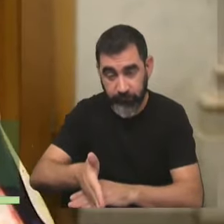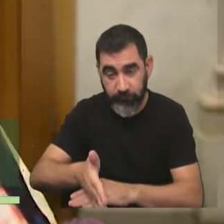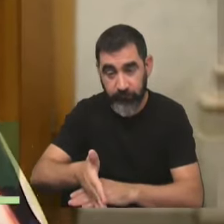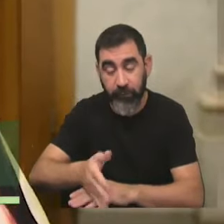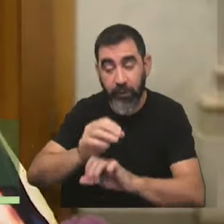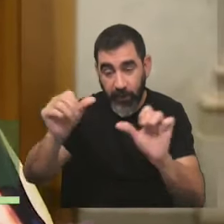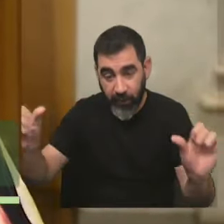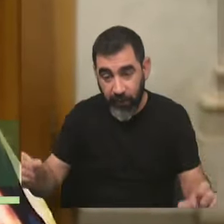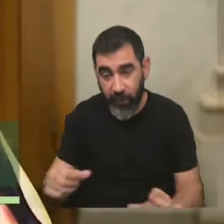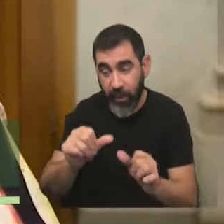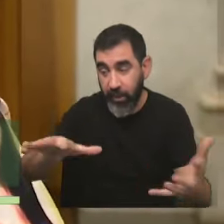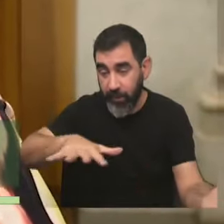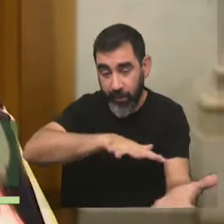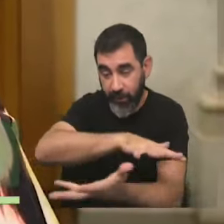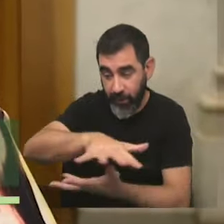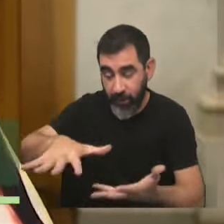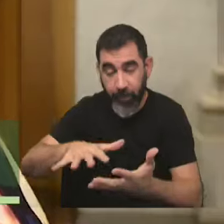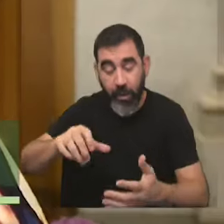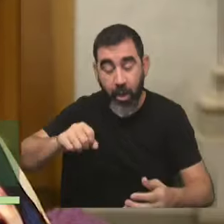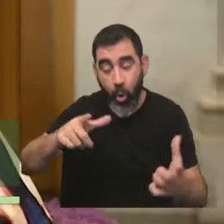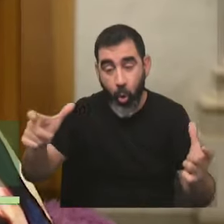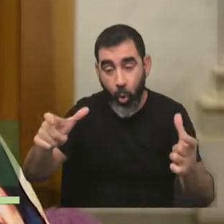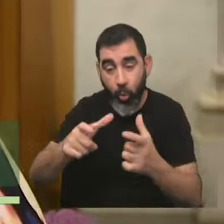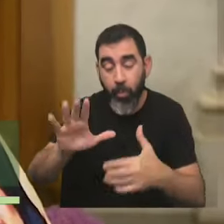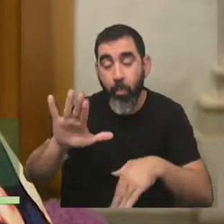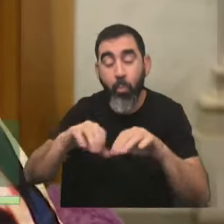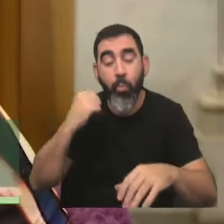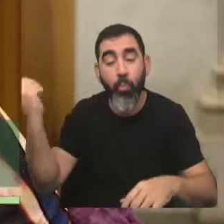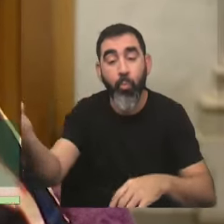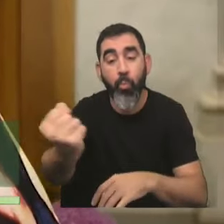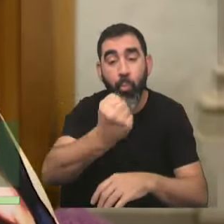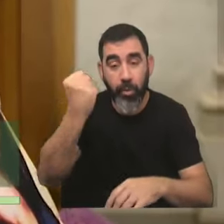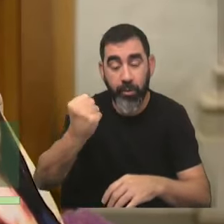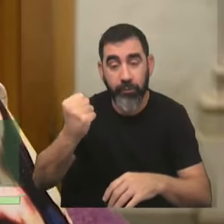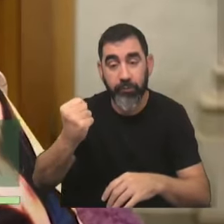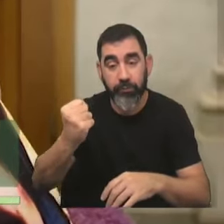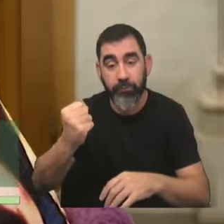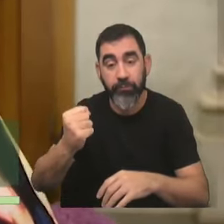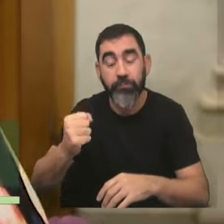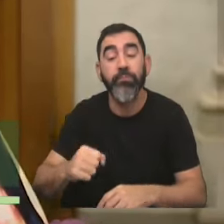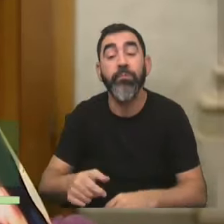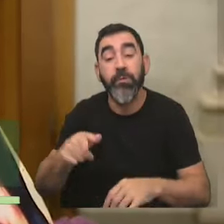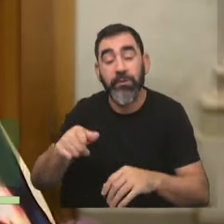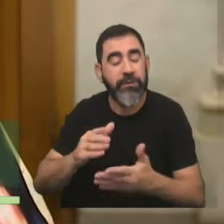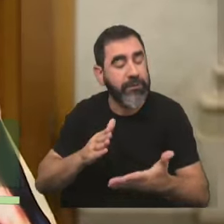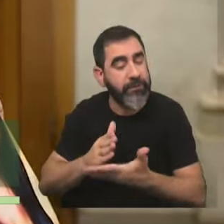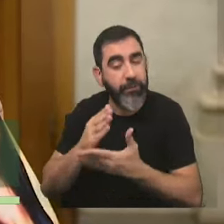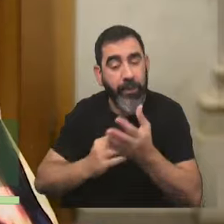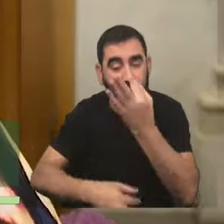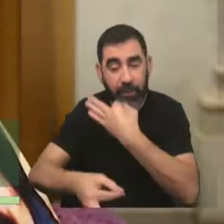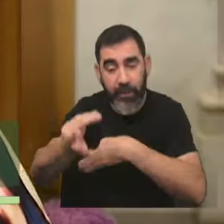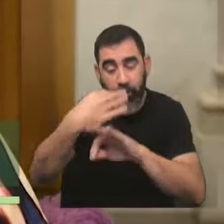generen Estos espacios para la comunidad es lo más importante que lleva adelante desde siempre teatro